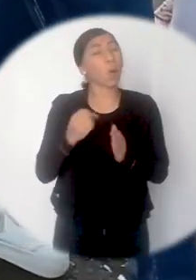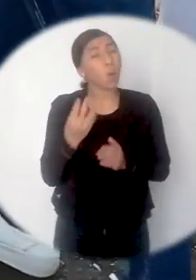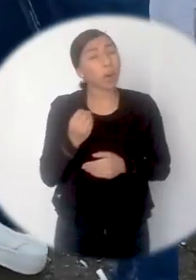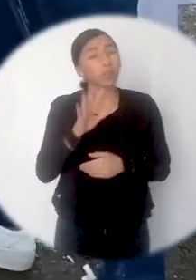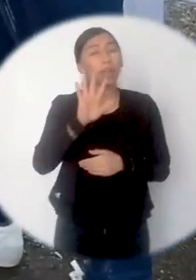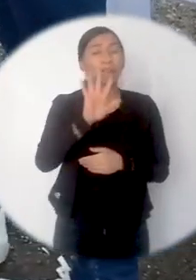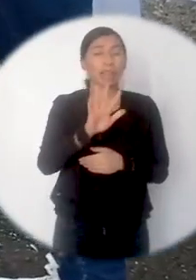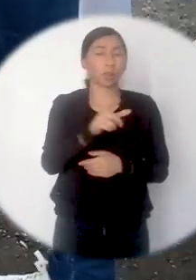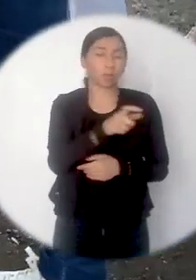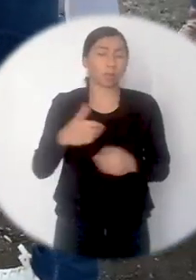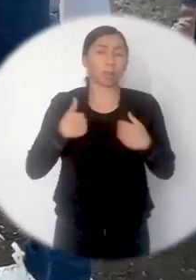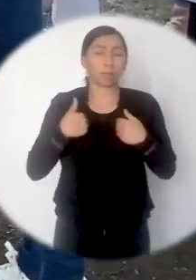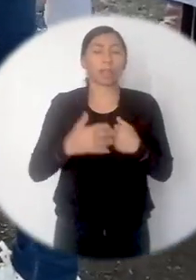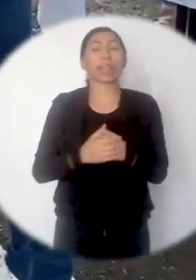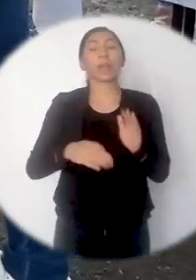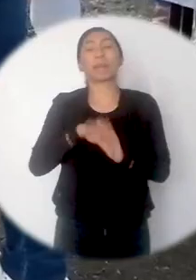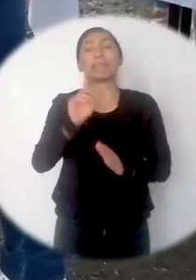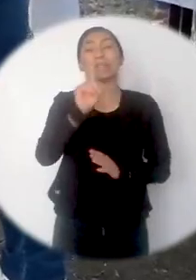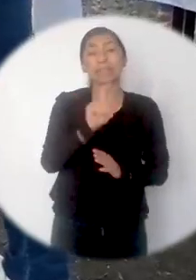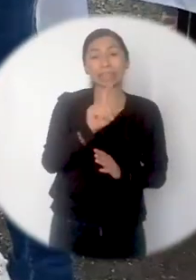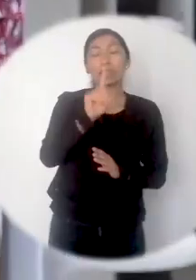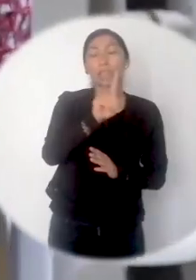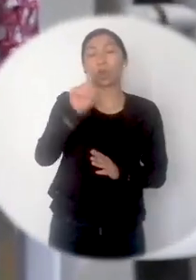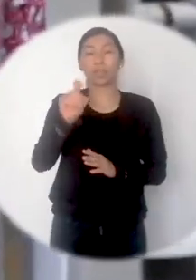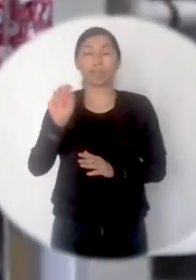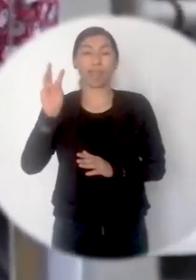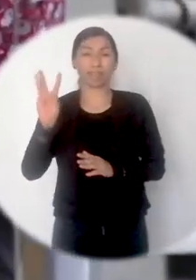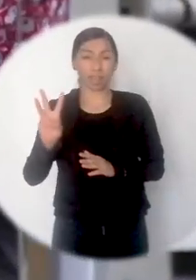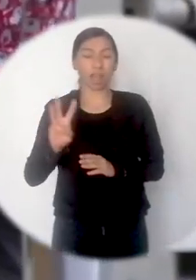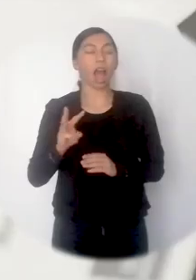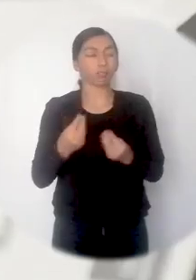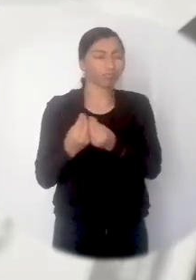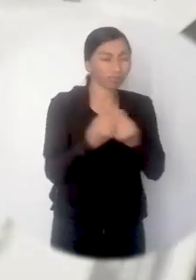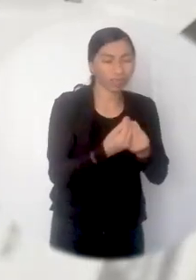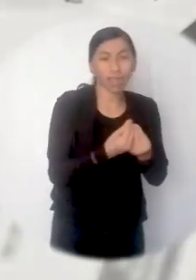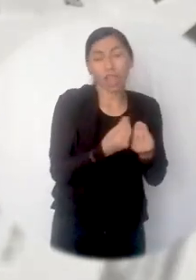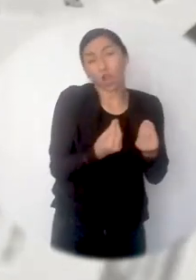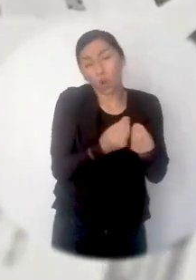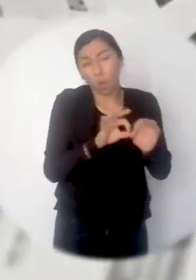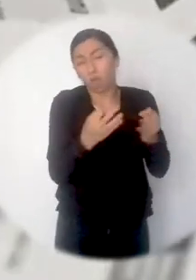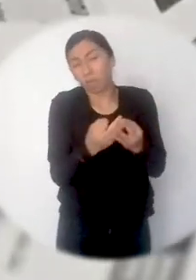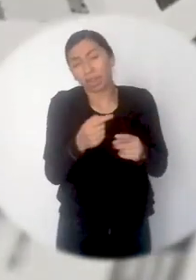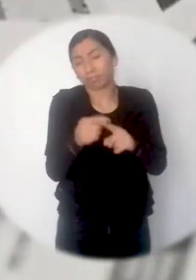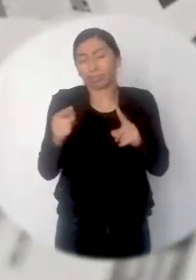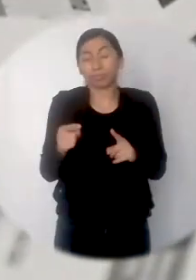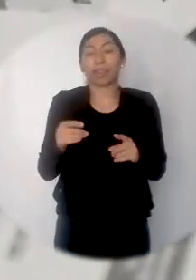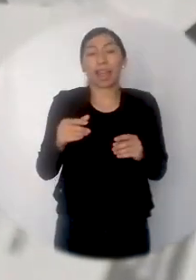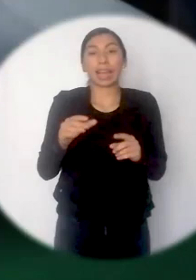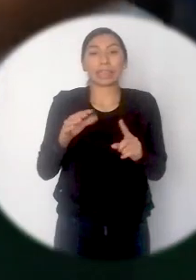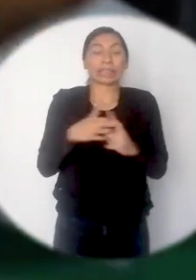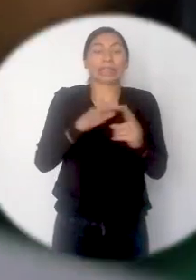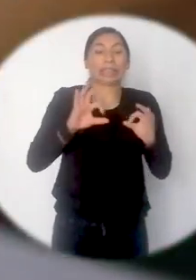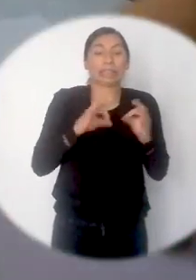incluyen 55.548 víctimas y 163 por eventos masivos, que corresponden a 26.558 personas, para